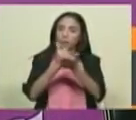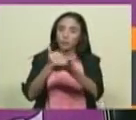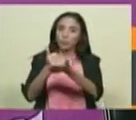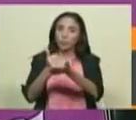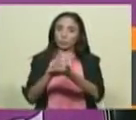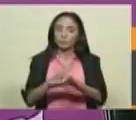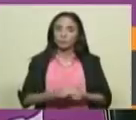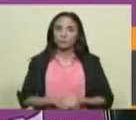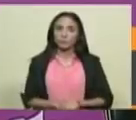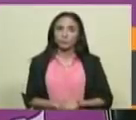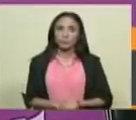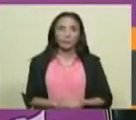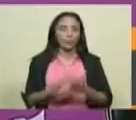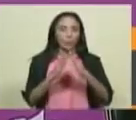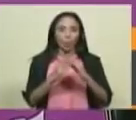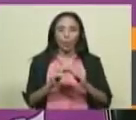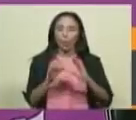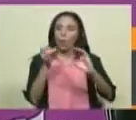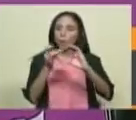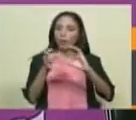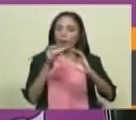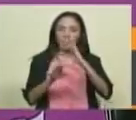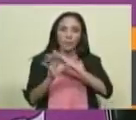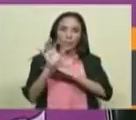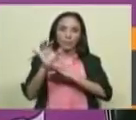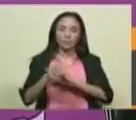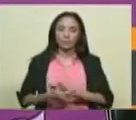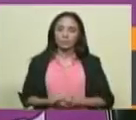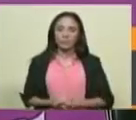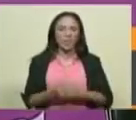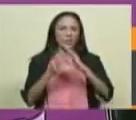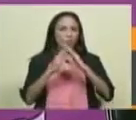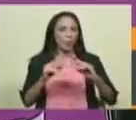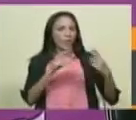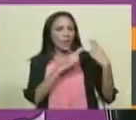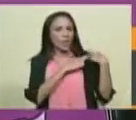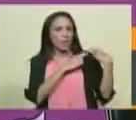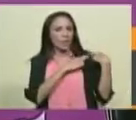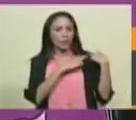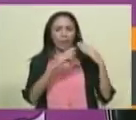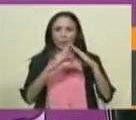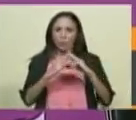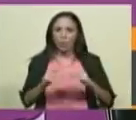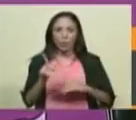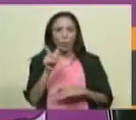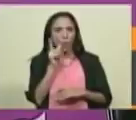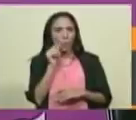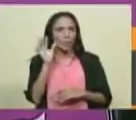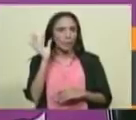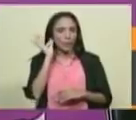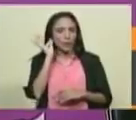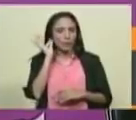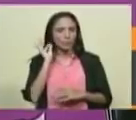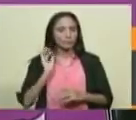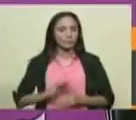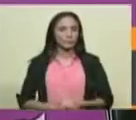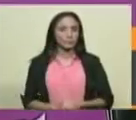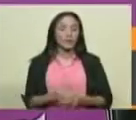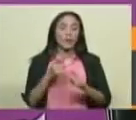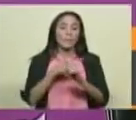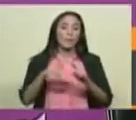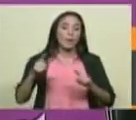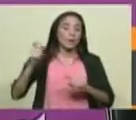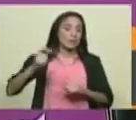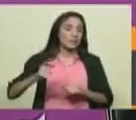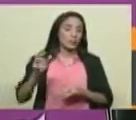integral de los hogares de la patria y a todas las jefas de hogar y a todos los jefes de hogar. Pero yo necesito